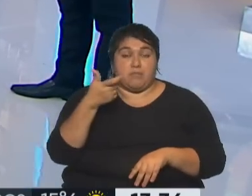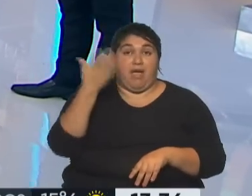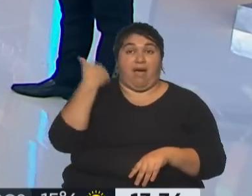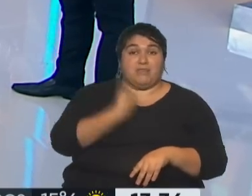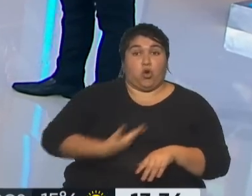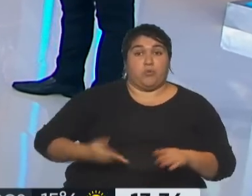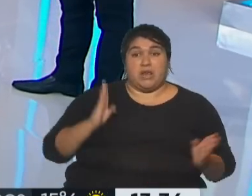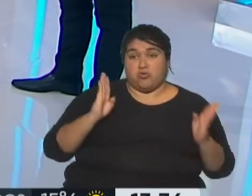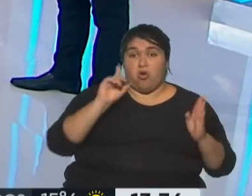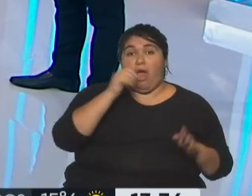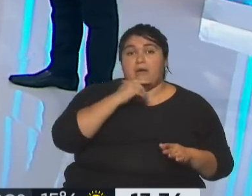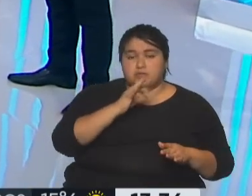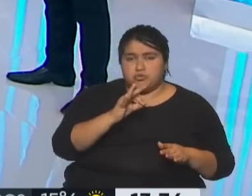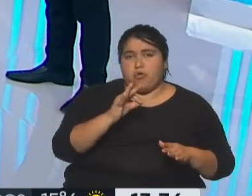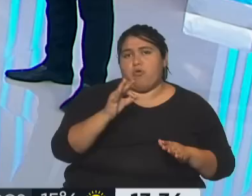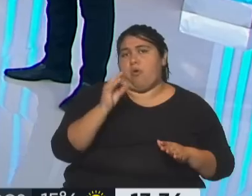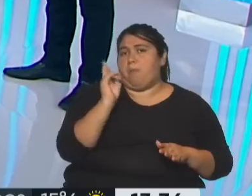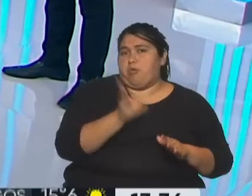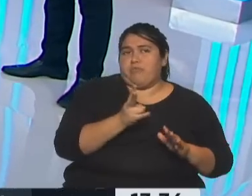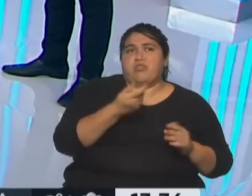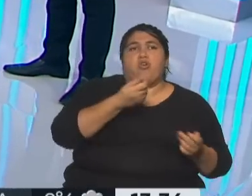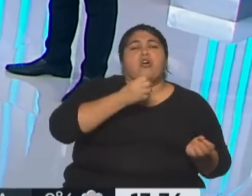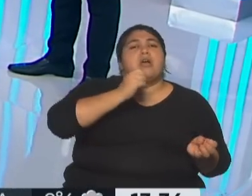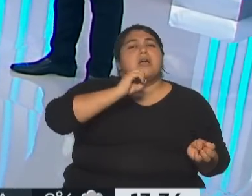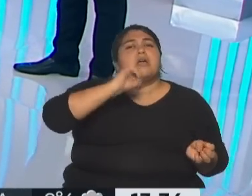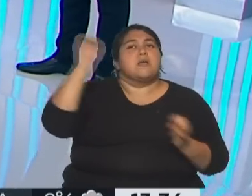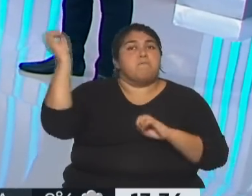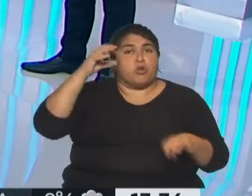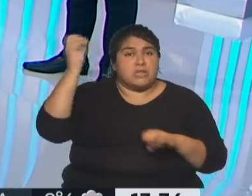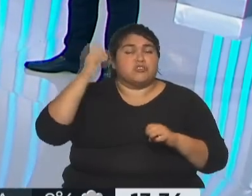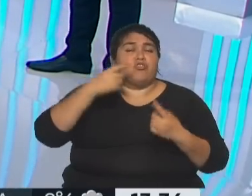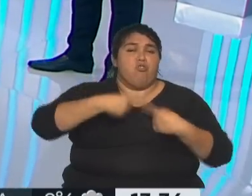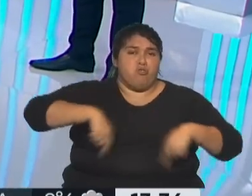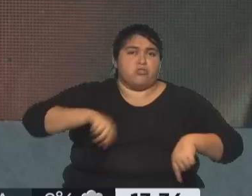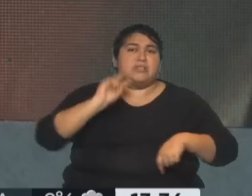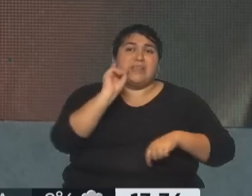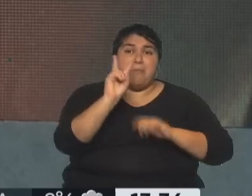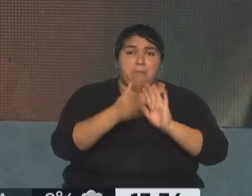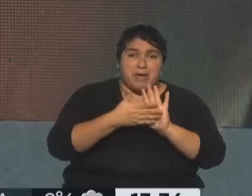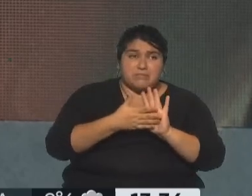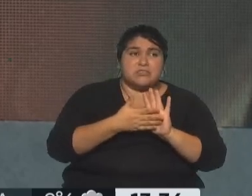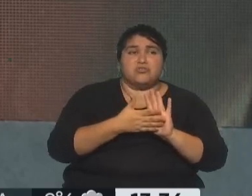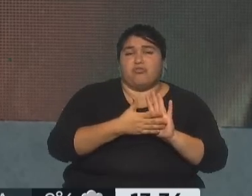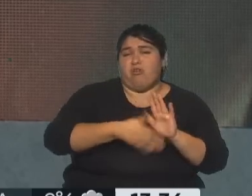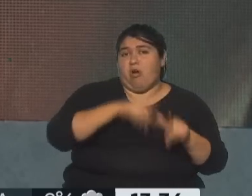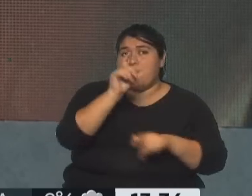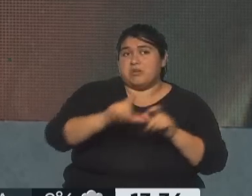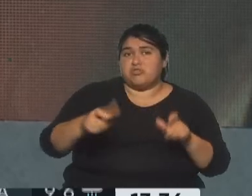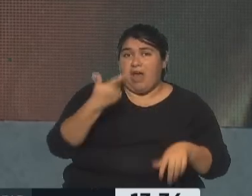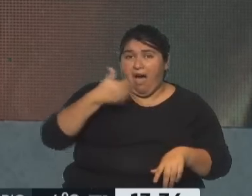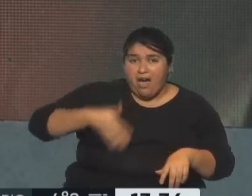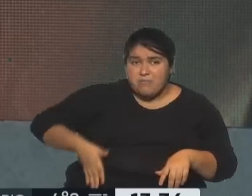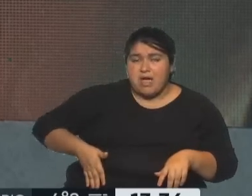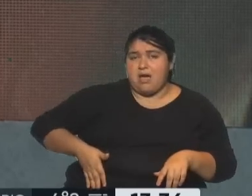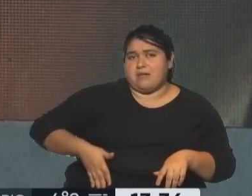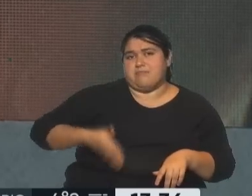se limitó incluso hasta la importación de armas, los límites a la tenencia de armas a la población, a la ciudadanía,